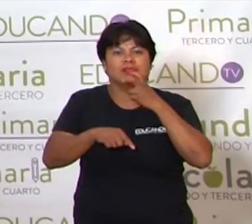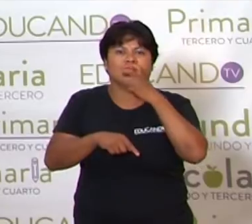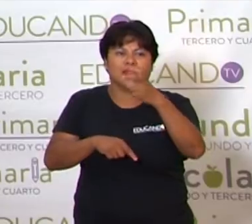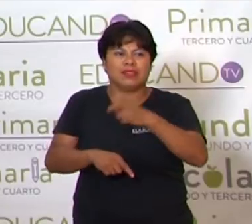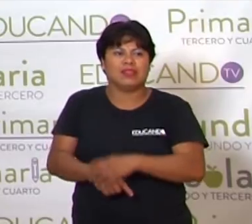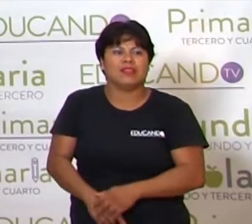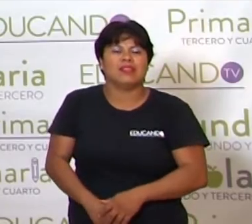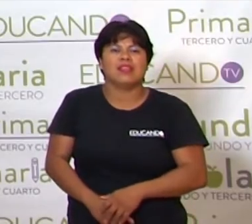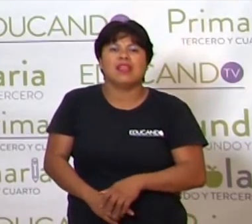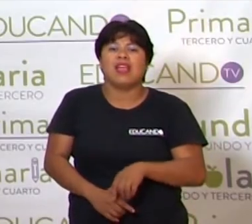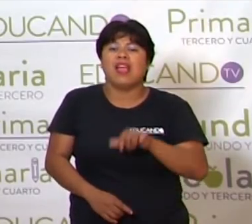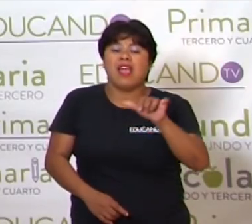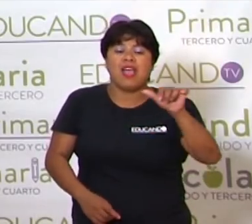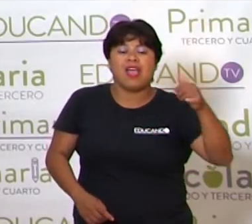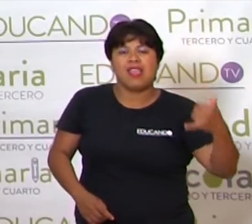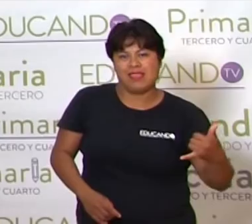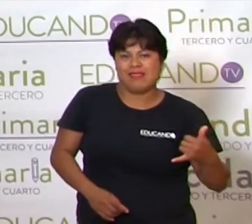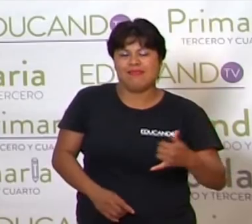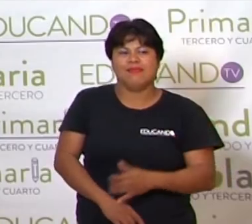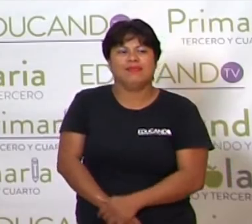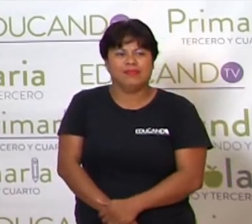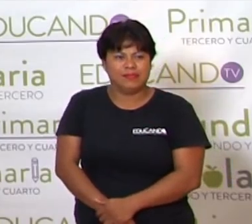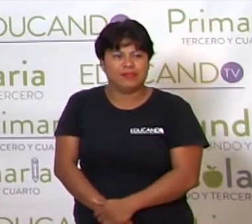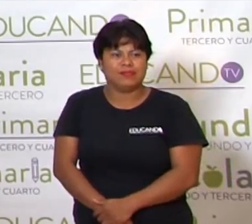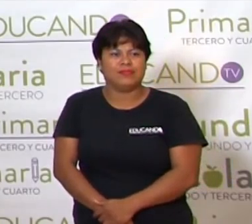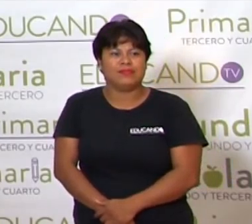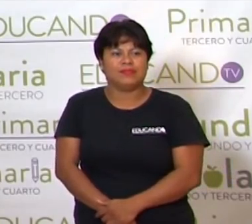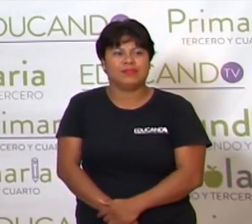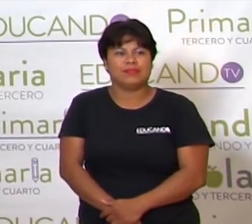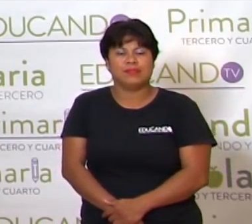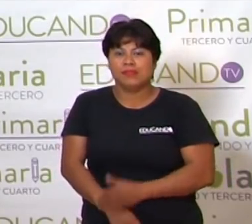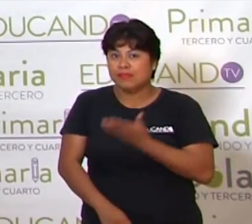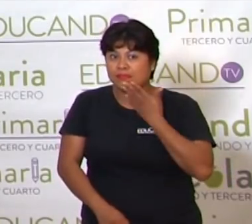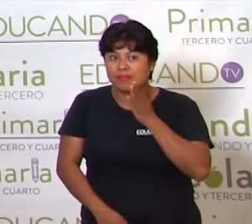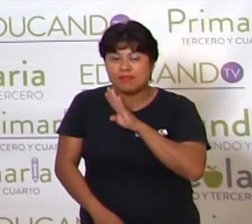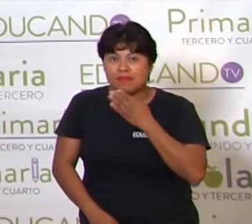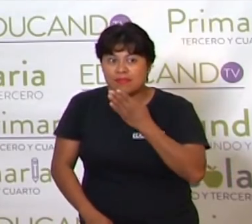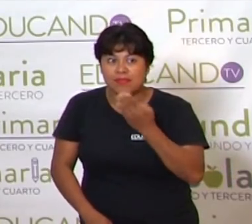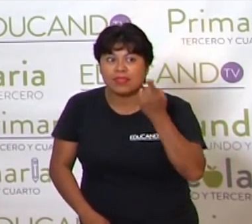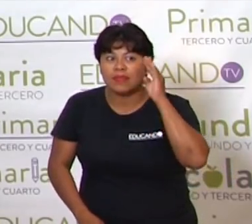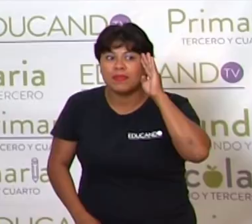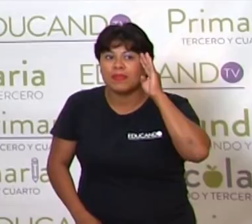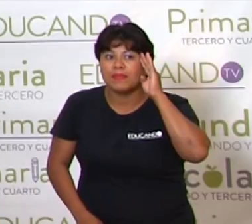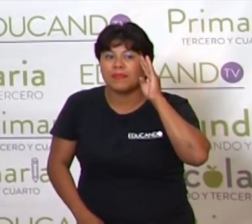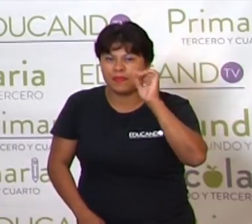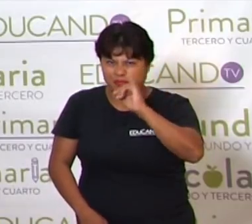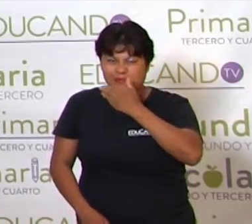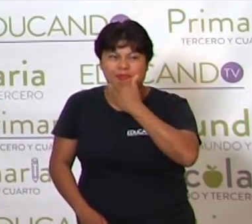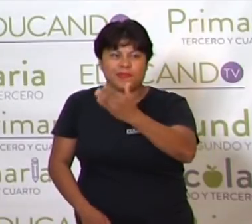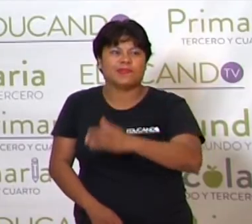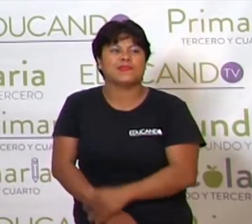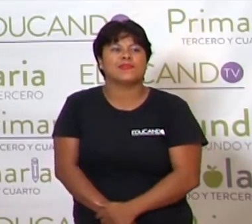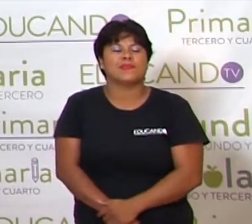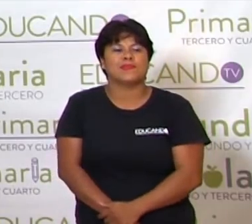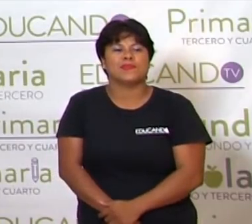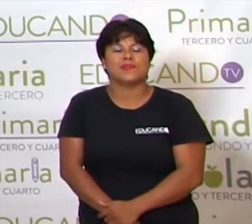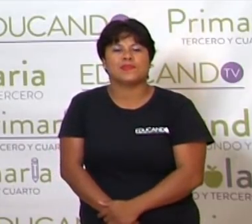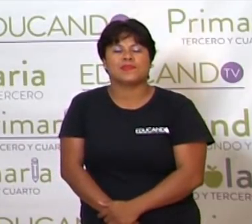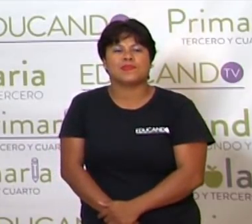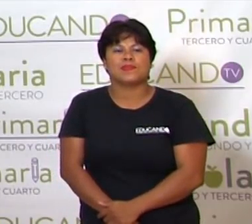gritando. ¡Ay! ¿Verdad? ¿Estará bien o no? ¿Qué opinan ustedes? Sí, está bien.